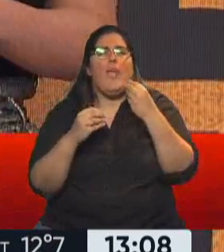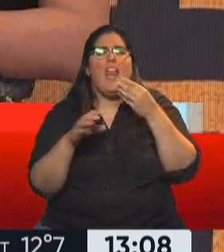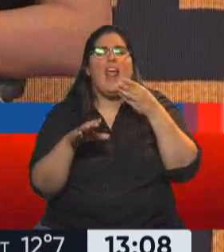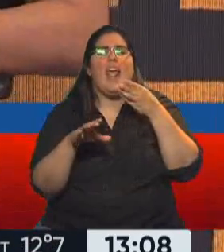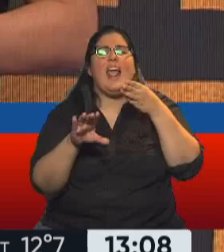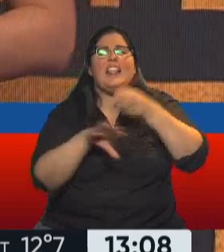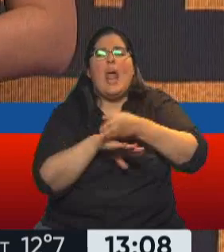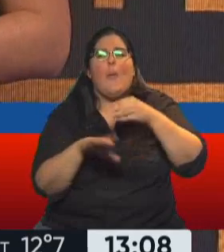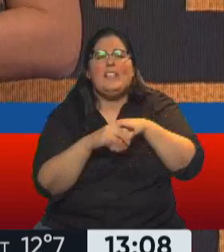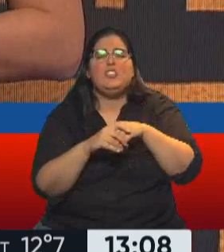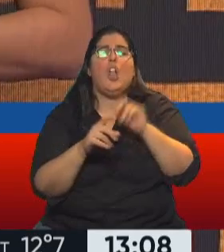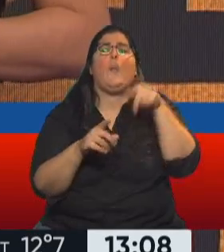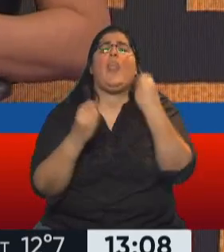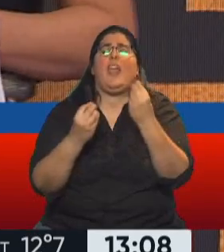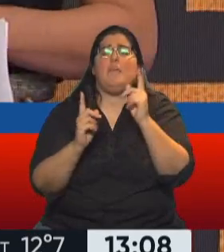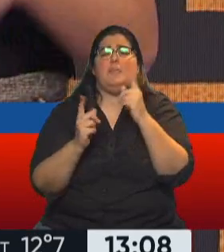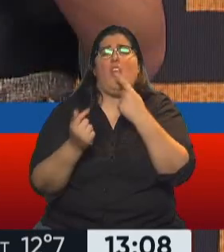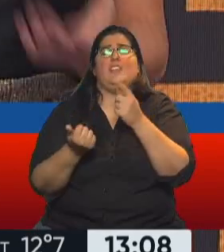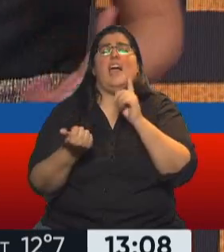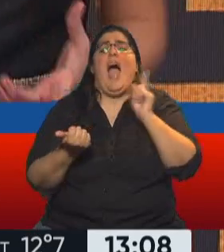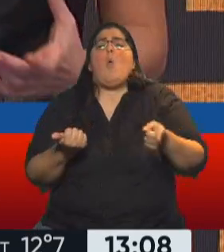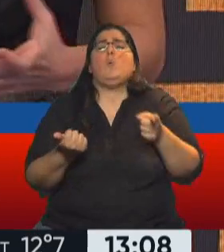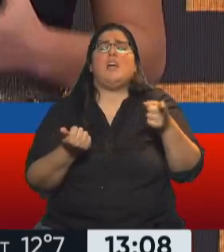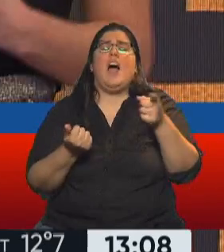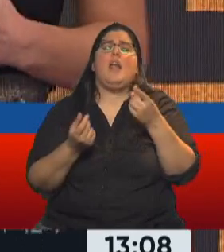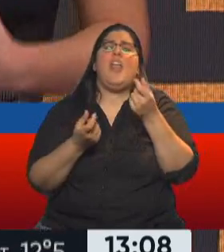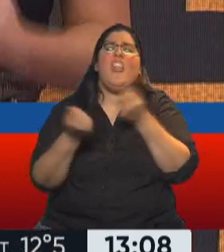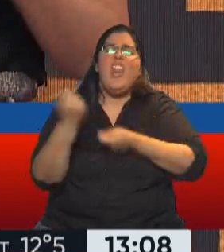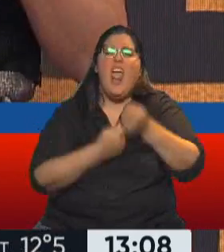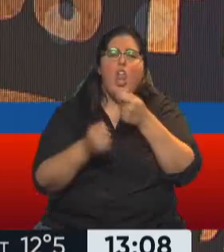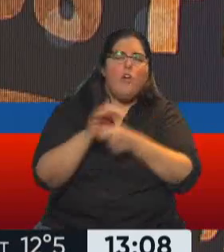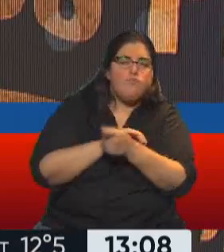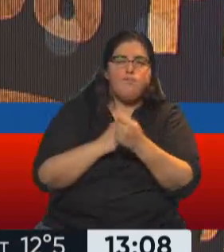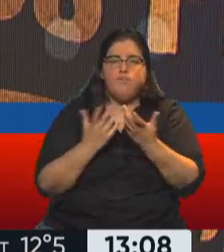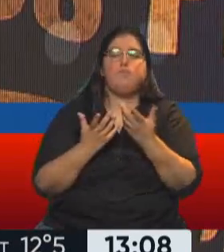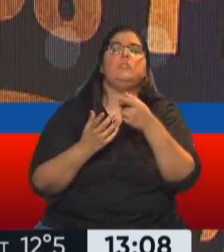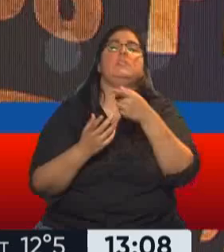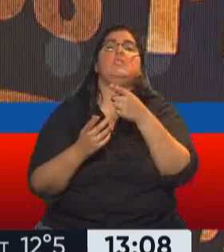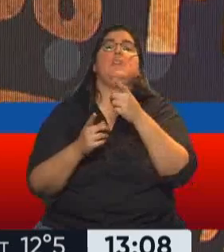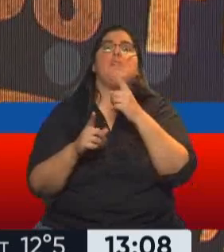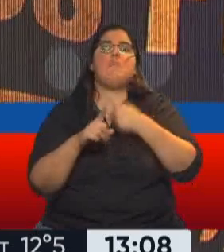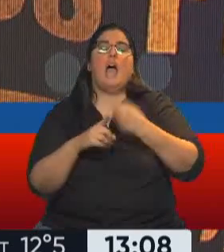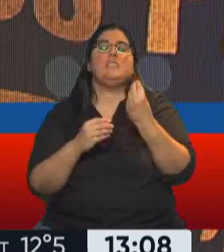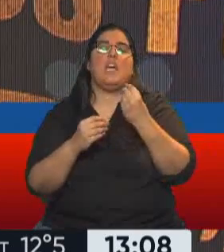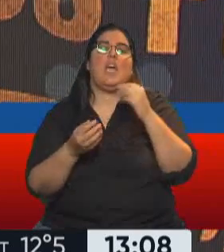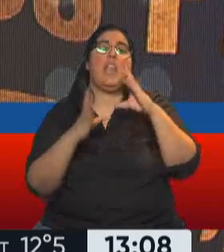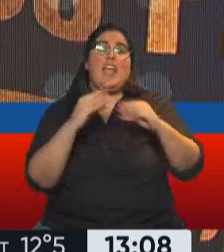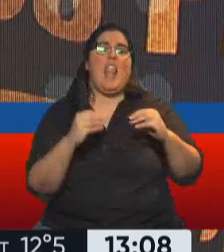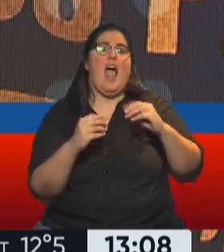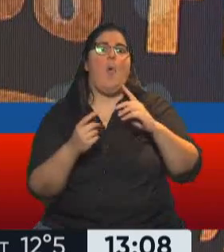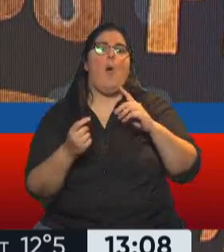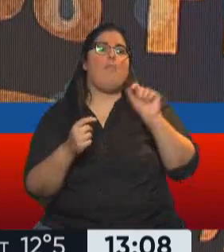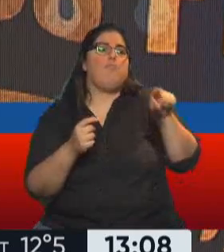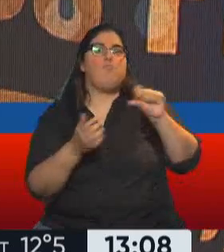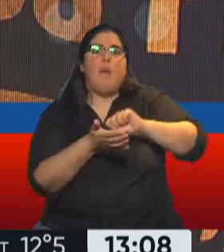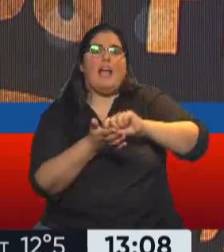tema del lavado de dinero, la acusación de lavado de dinero, pero otra de las causas es el tema de traición a la patria, y eso está referido también a una